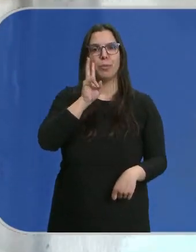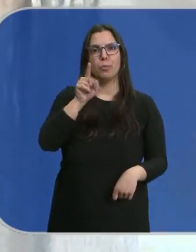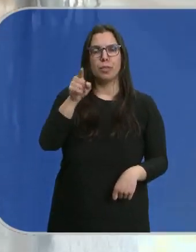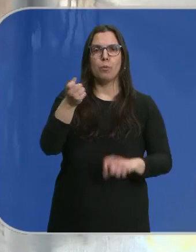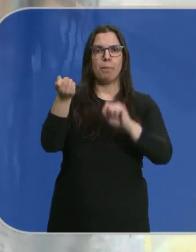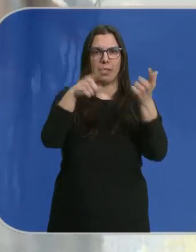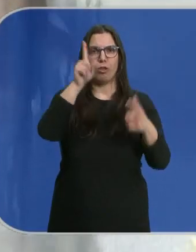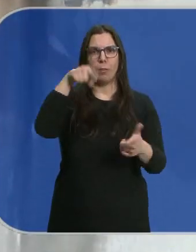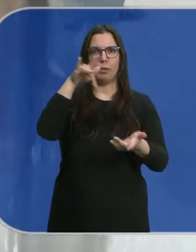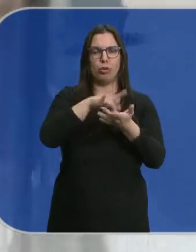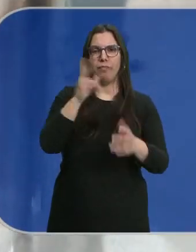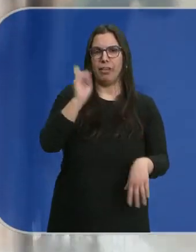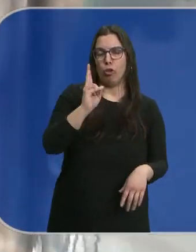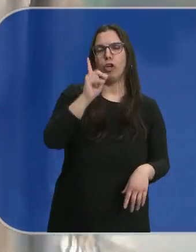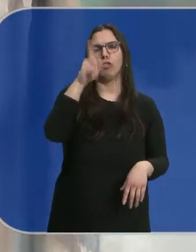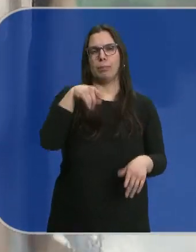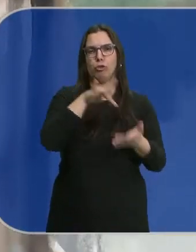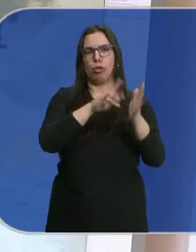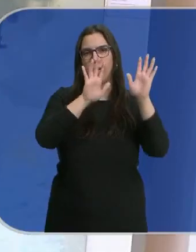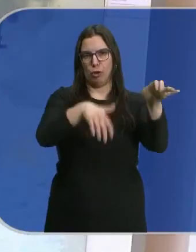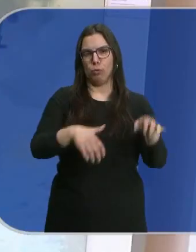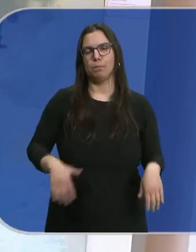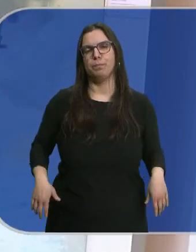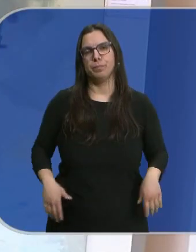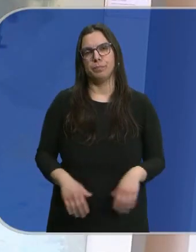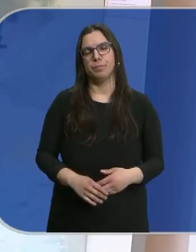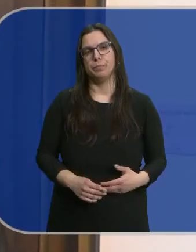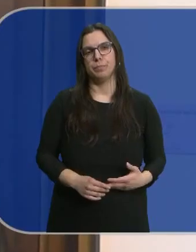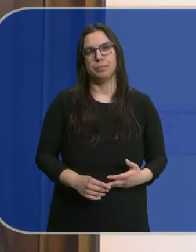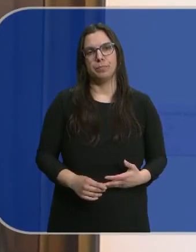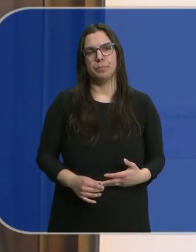episodios similares en Valladolid o en León.